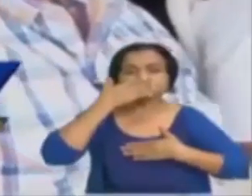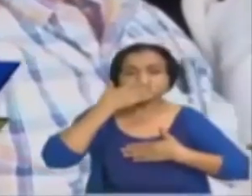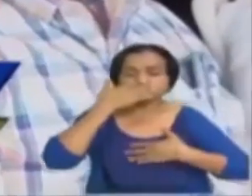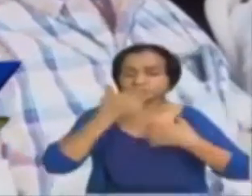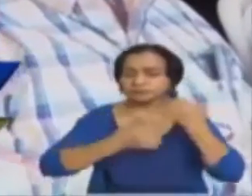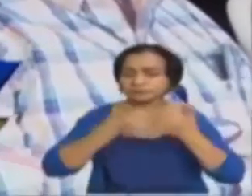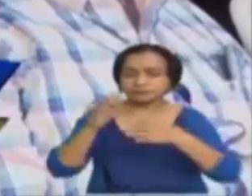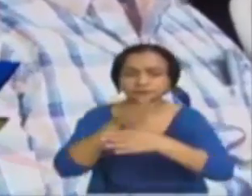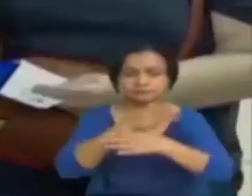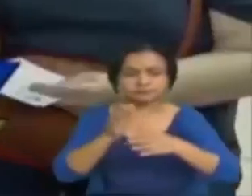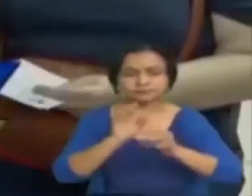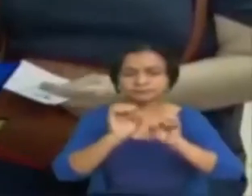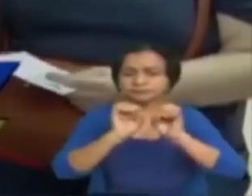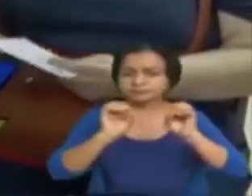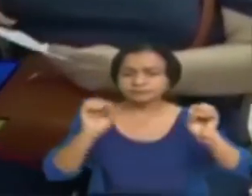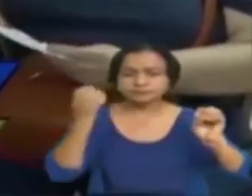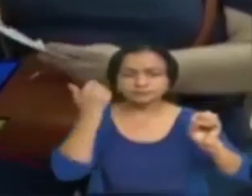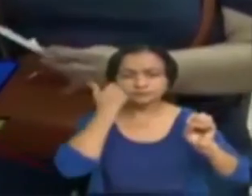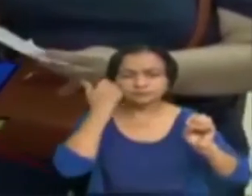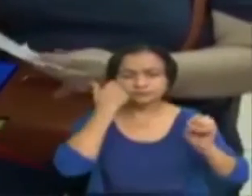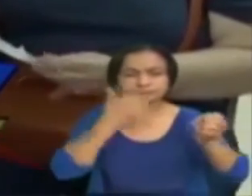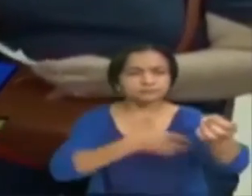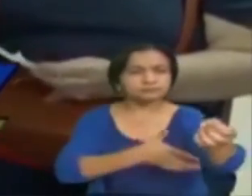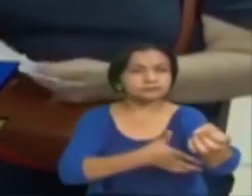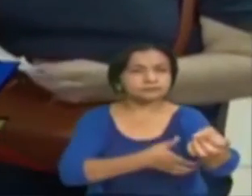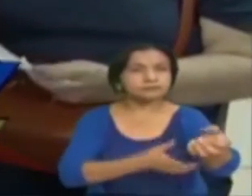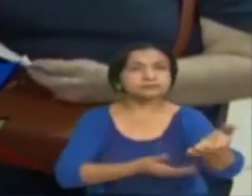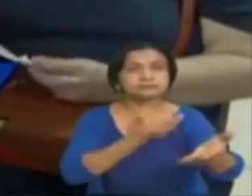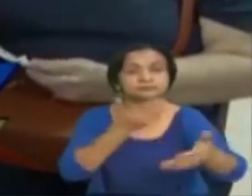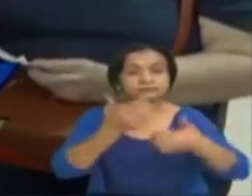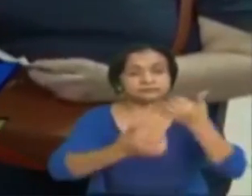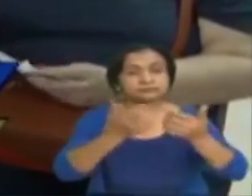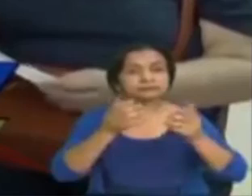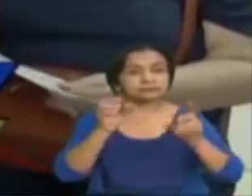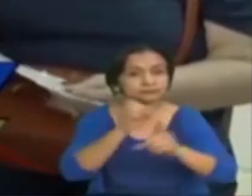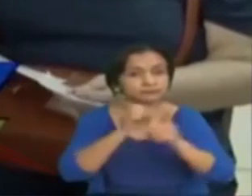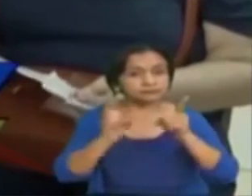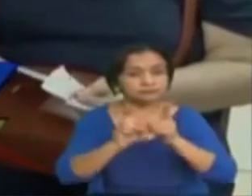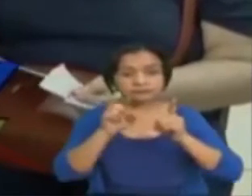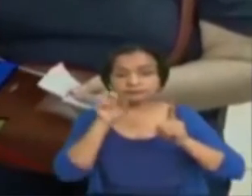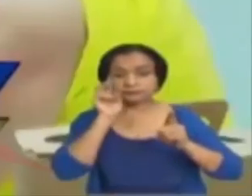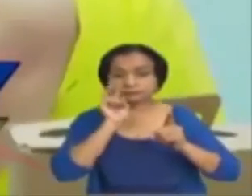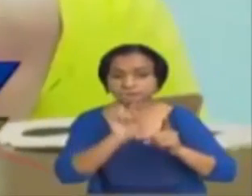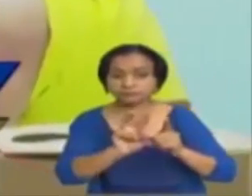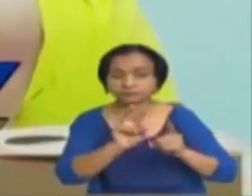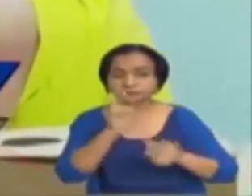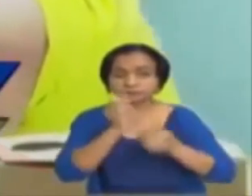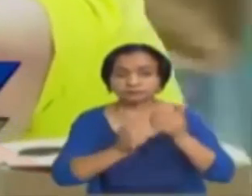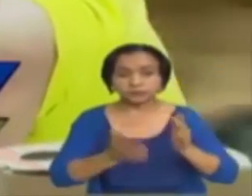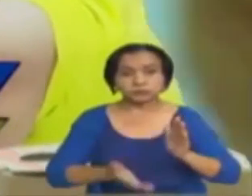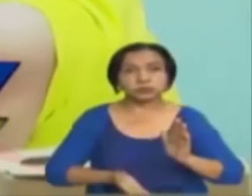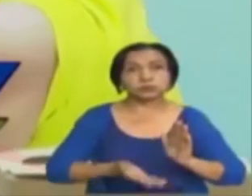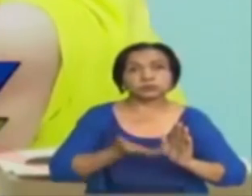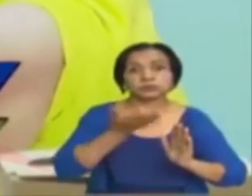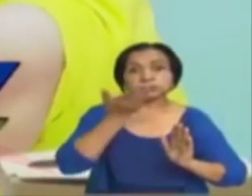país. Indicó que la aplicación de la primera dosis de vacunas Covishield será en los departamentos de Managua y Nueva Segovia.